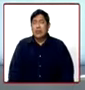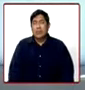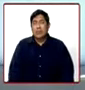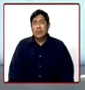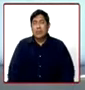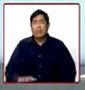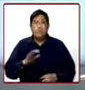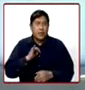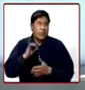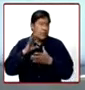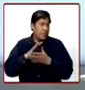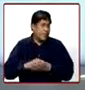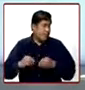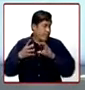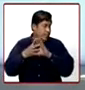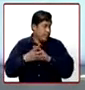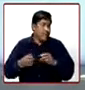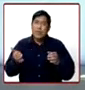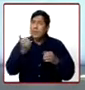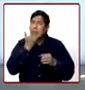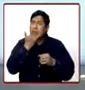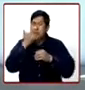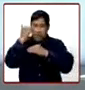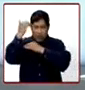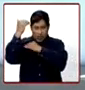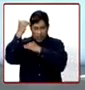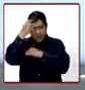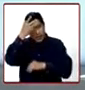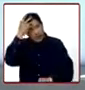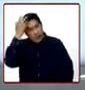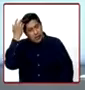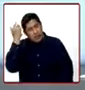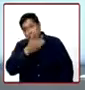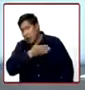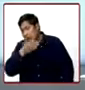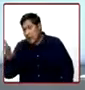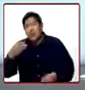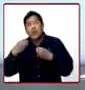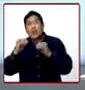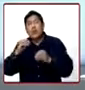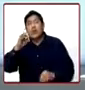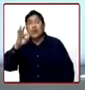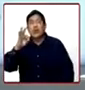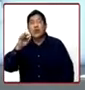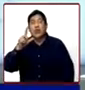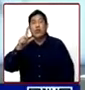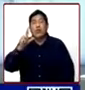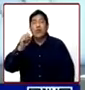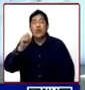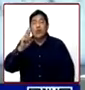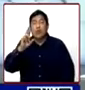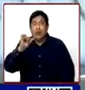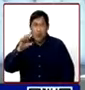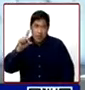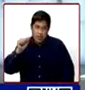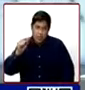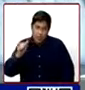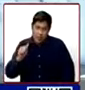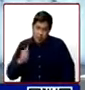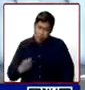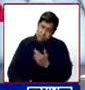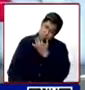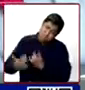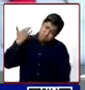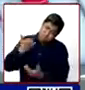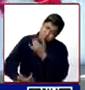Yo quiero contarle algo, porque hoy ha sucedido en Santa Cruz. Al lado del mercado Florida se ha incendiado una importadora. Terribles